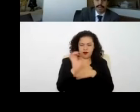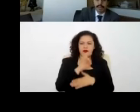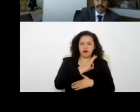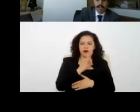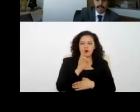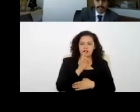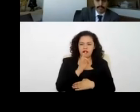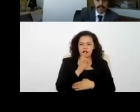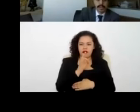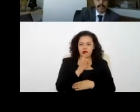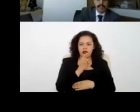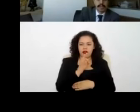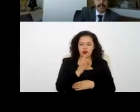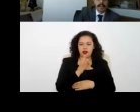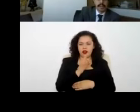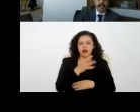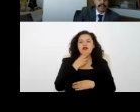para lavado de dinero.